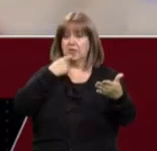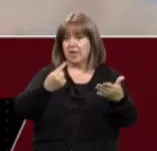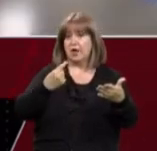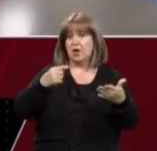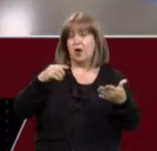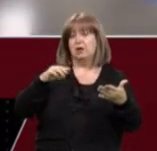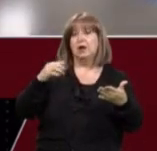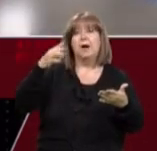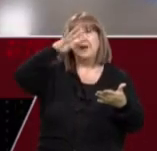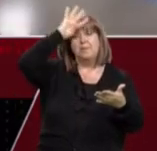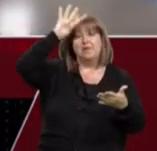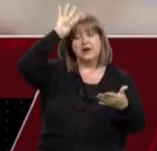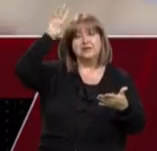dice